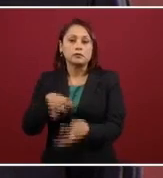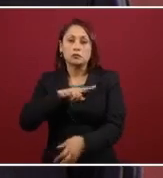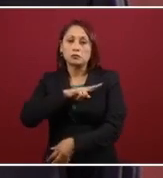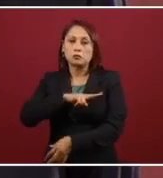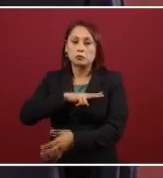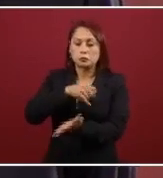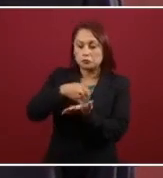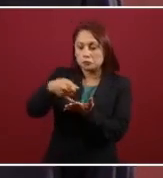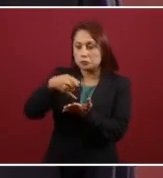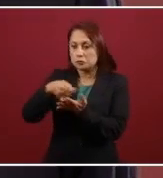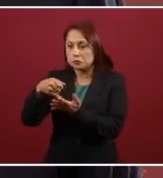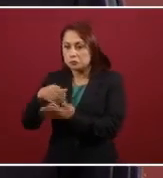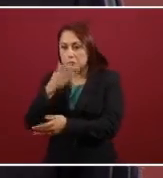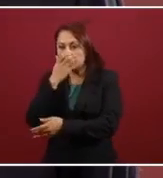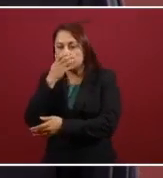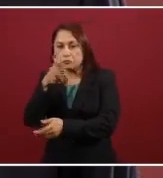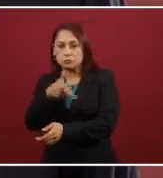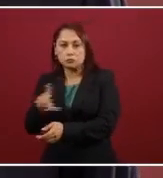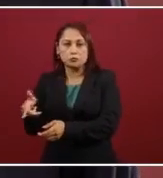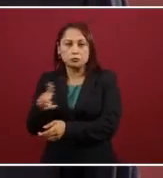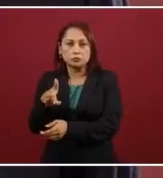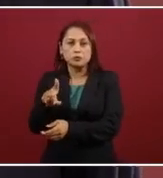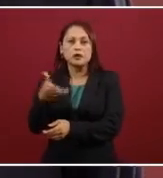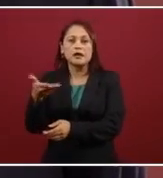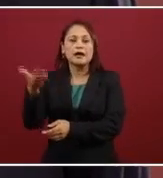que vendió el señor Ancira